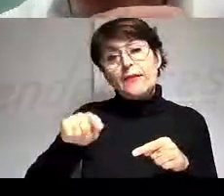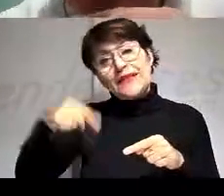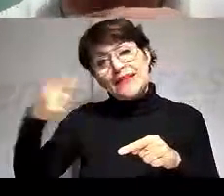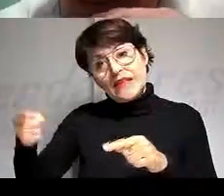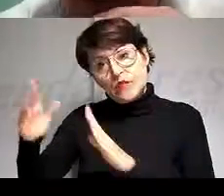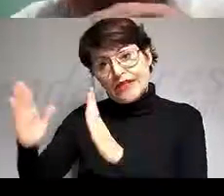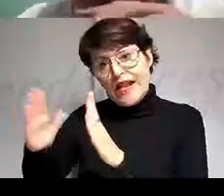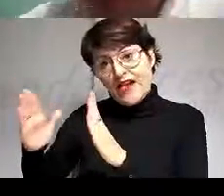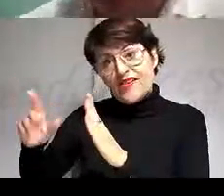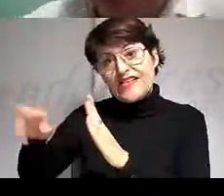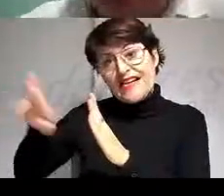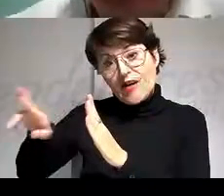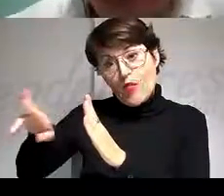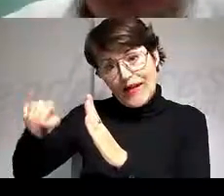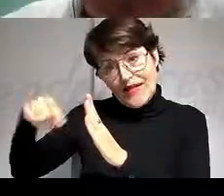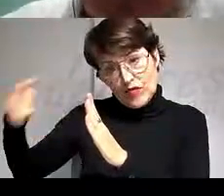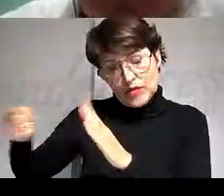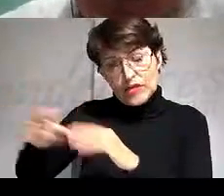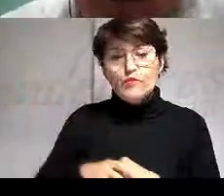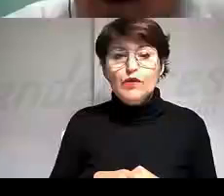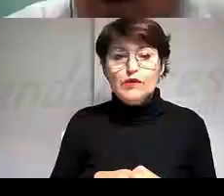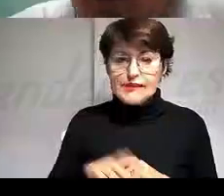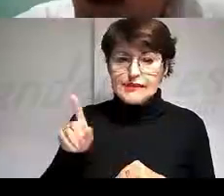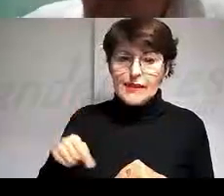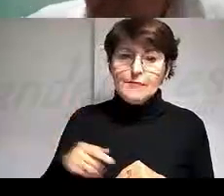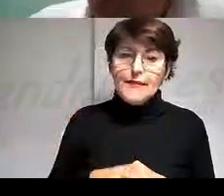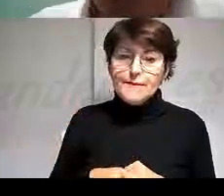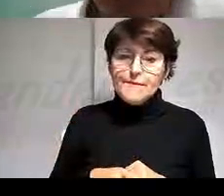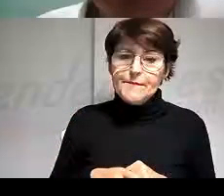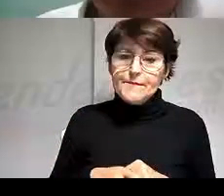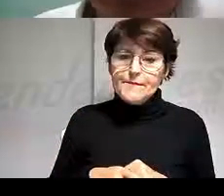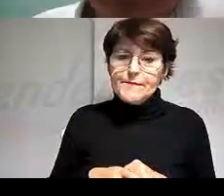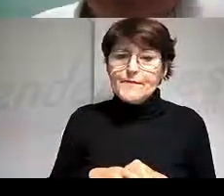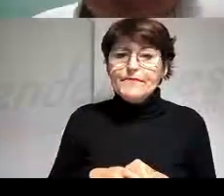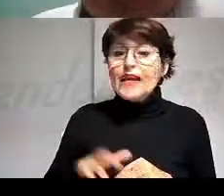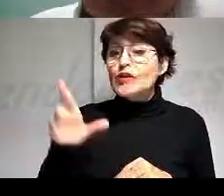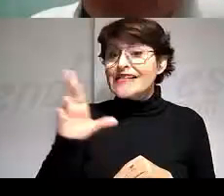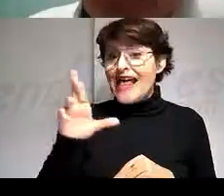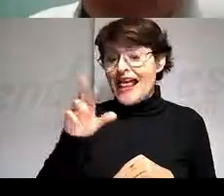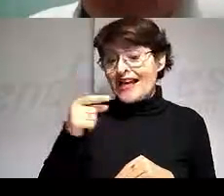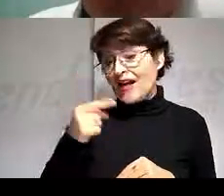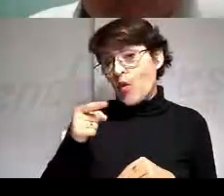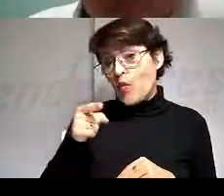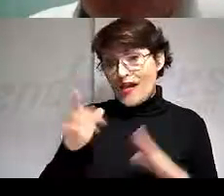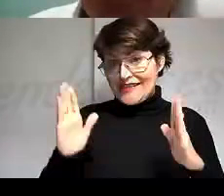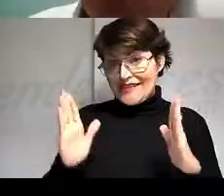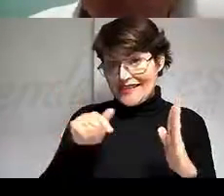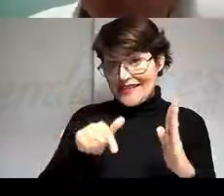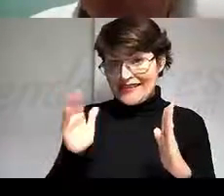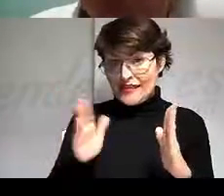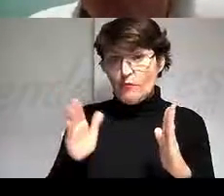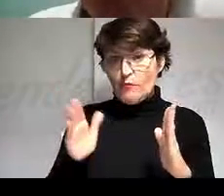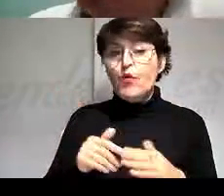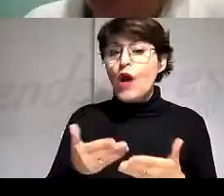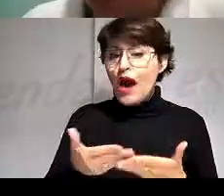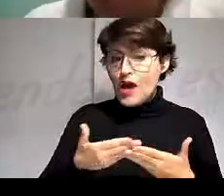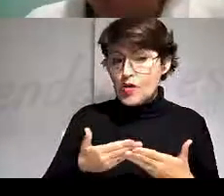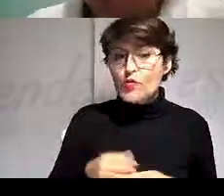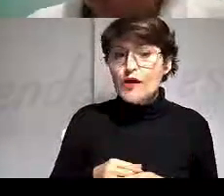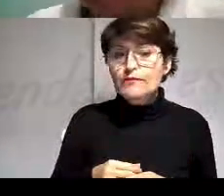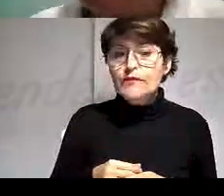vitamina D, que también está presente en este producto, en el R-Go durante el ejercicio, ¿para qué puede ser importante? Bueno,